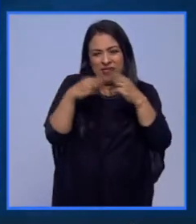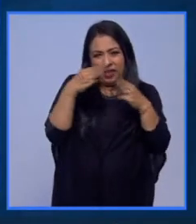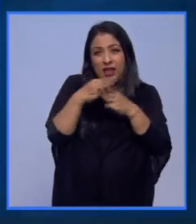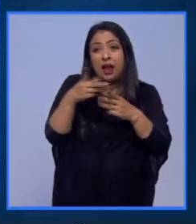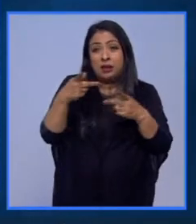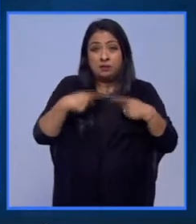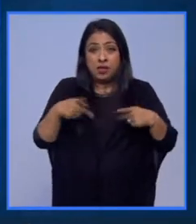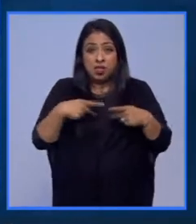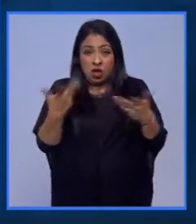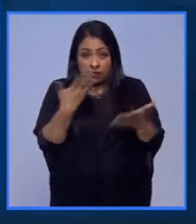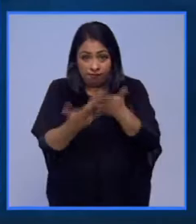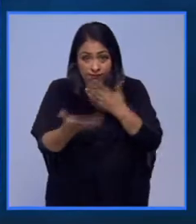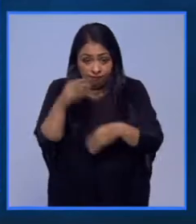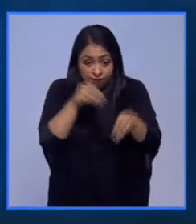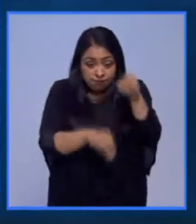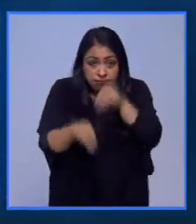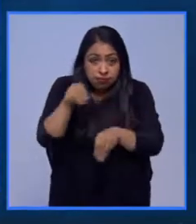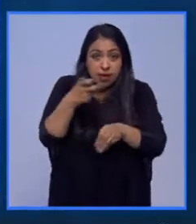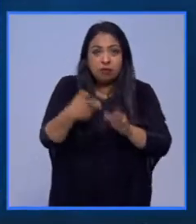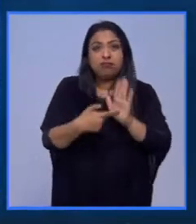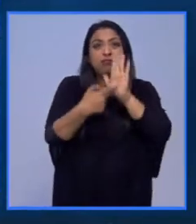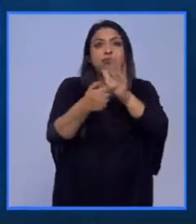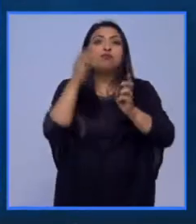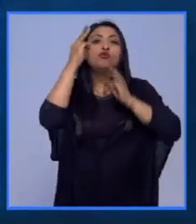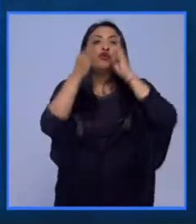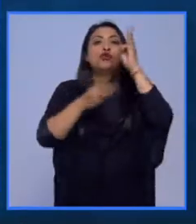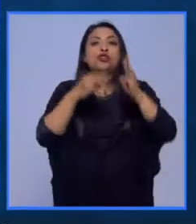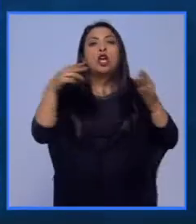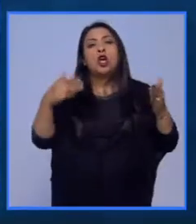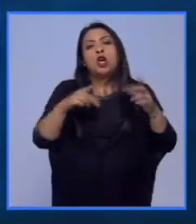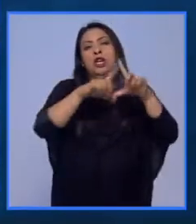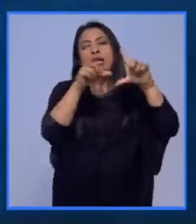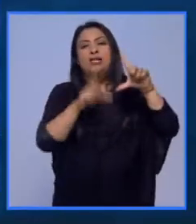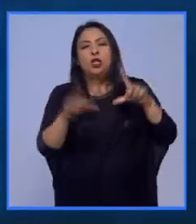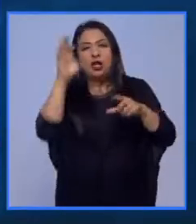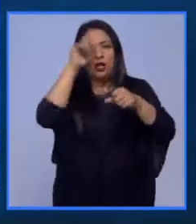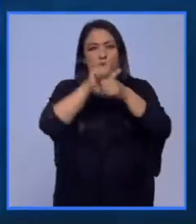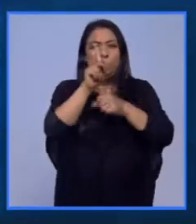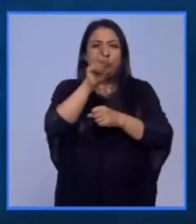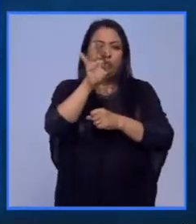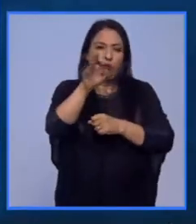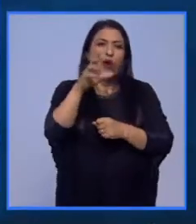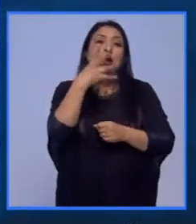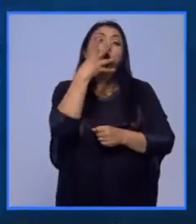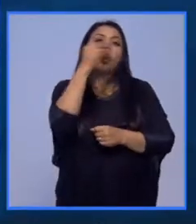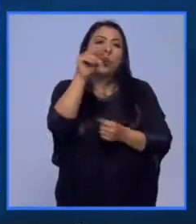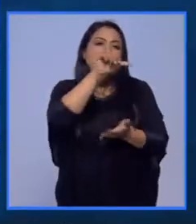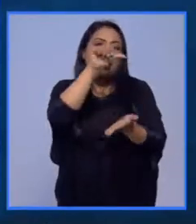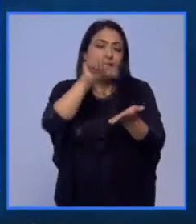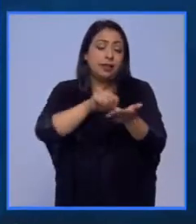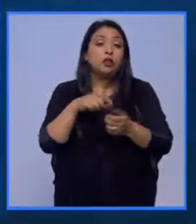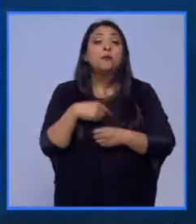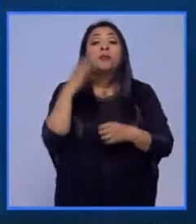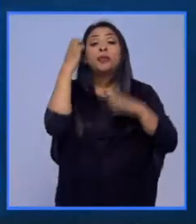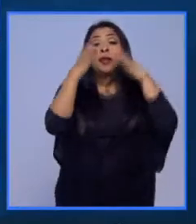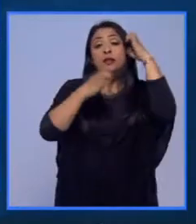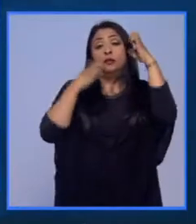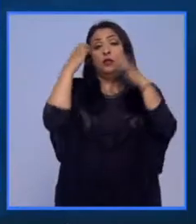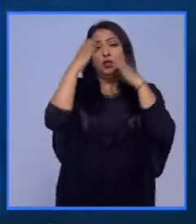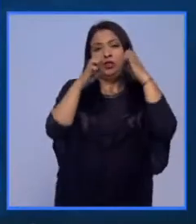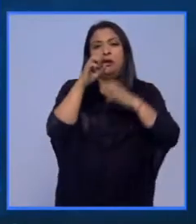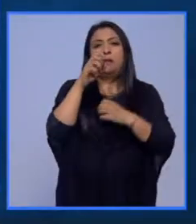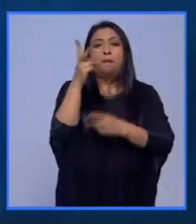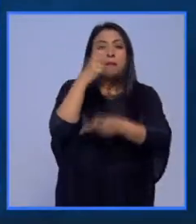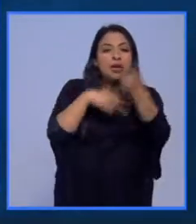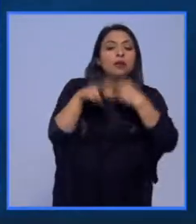estos nacimientos, los cuales son expuestos en el Museo Nacional de Culturas Populares en el centro de Coyoacán. La exposición Venid